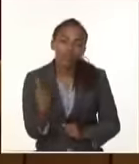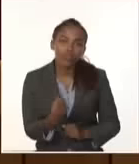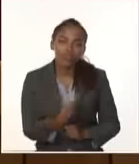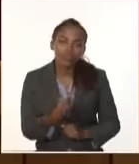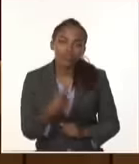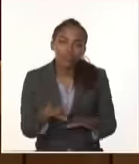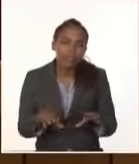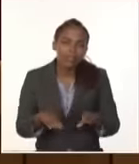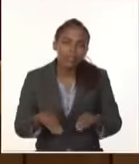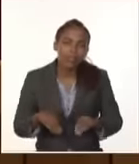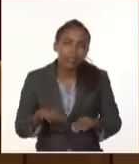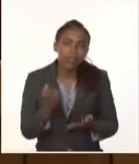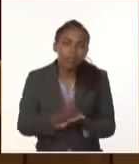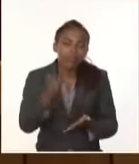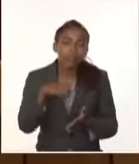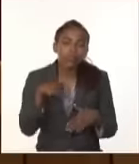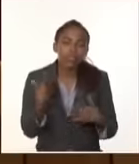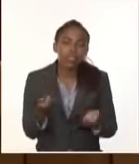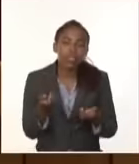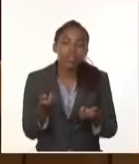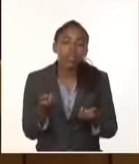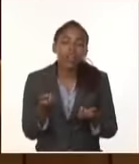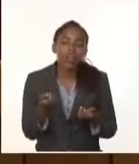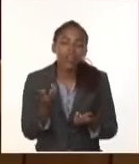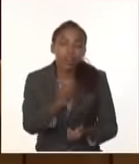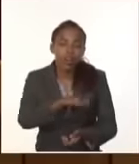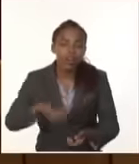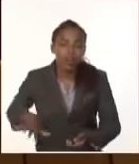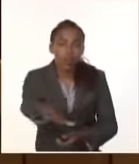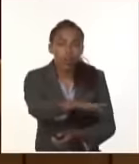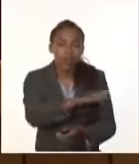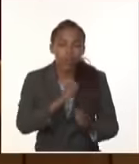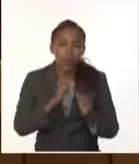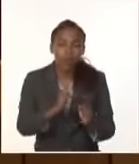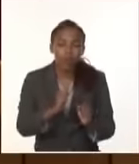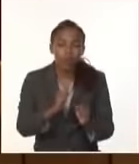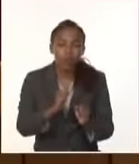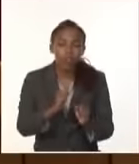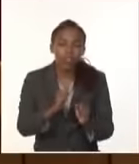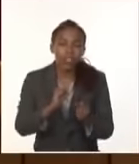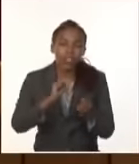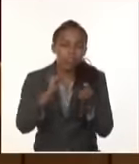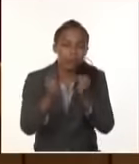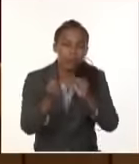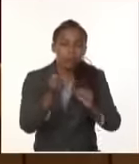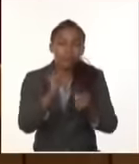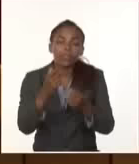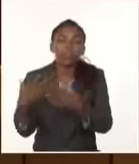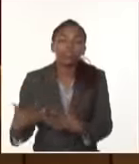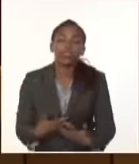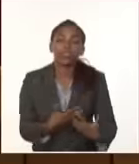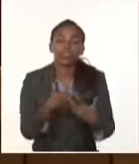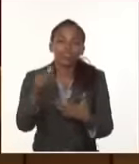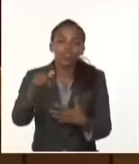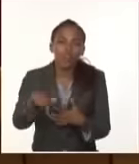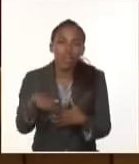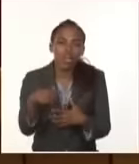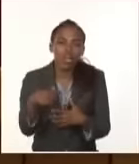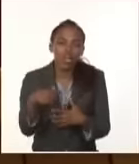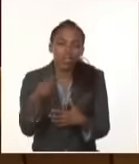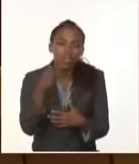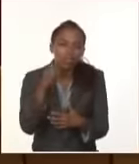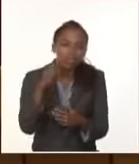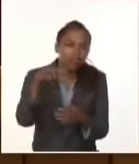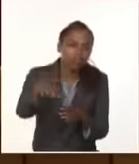la mascarada democracia que se exhibe en las vitrinas del imperio, donde los candidatos son evaluados por la cantidad de dinero que logran